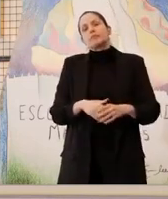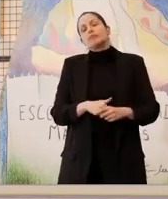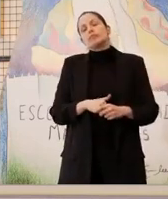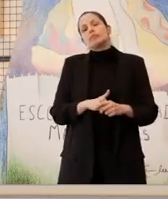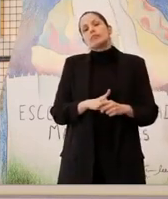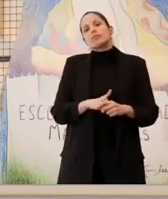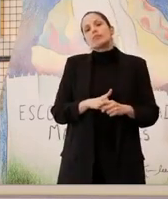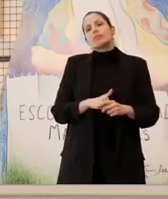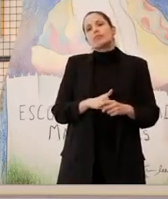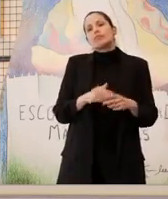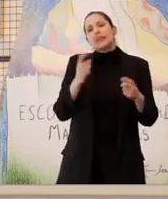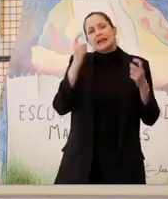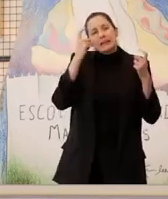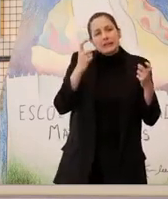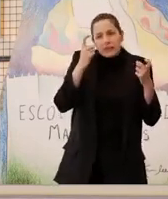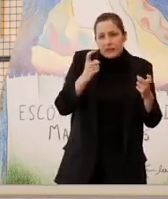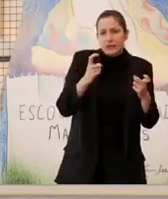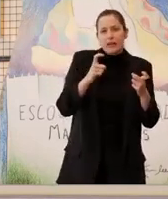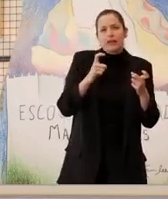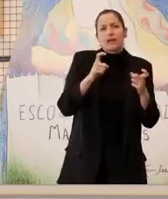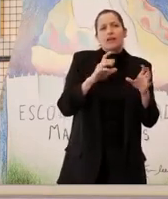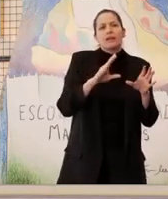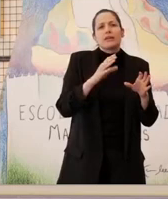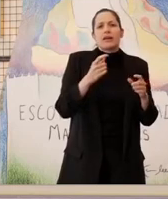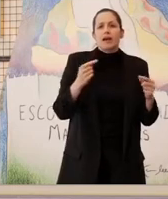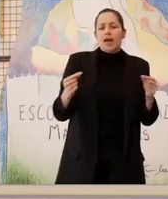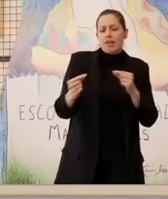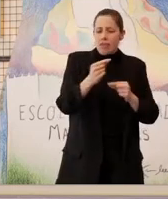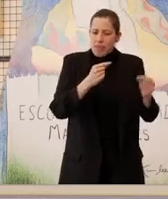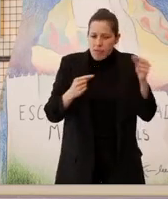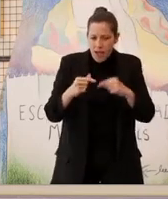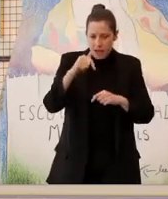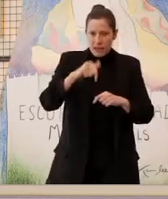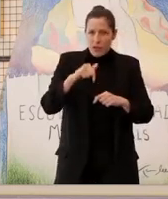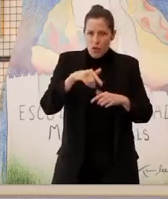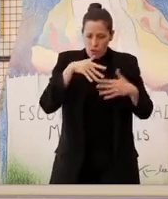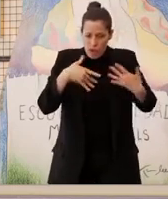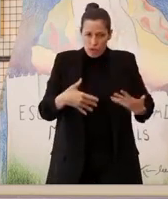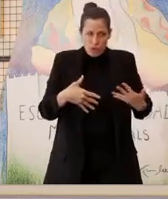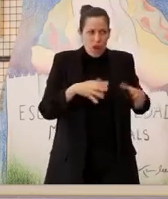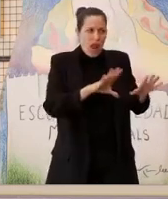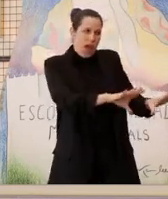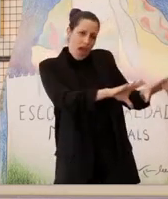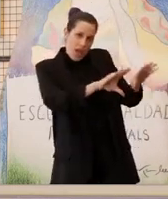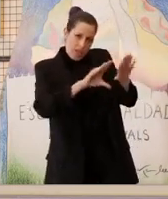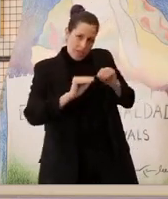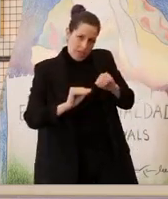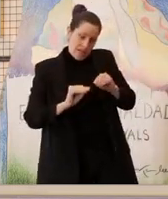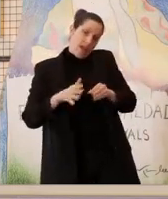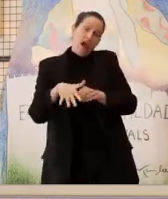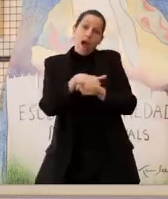entendamos como el debate que estamos viviendo hoy en los ámbitos del feminismo